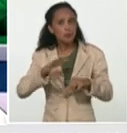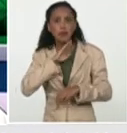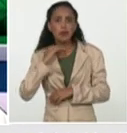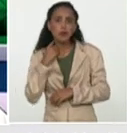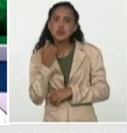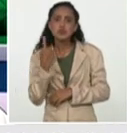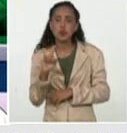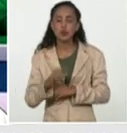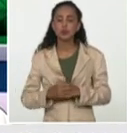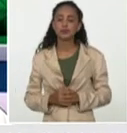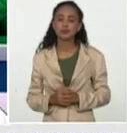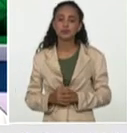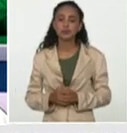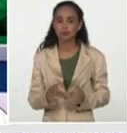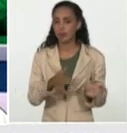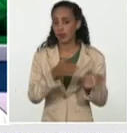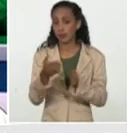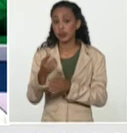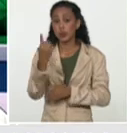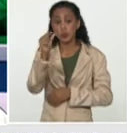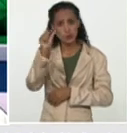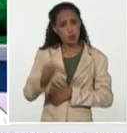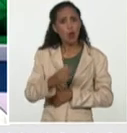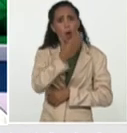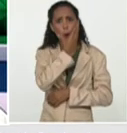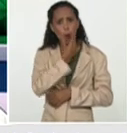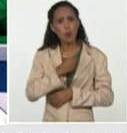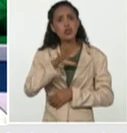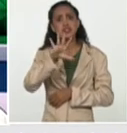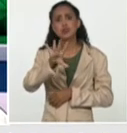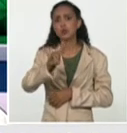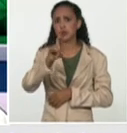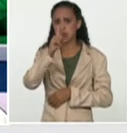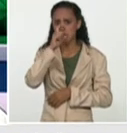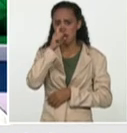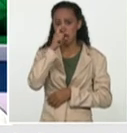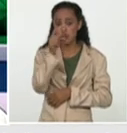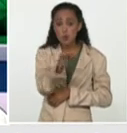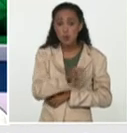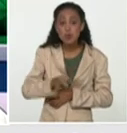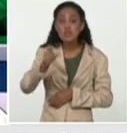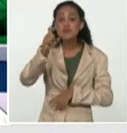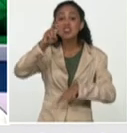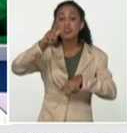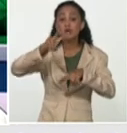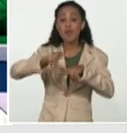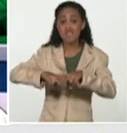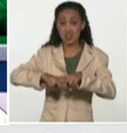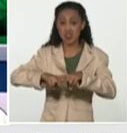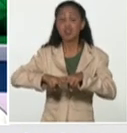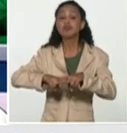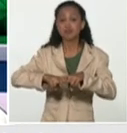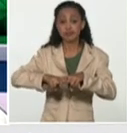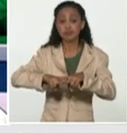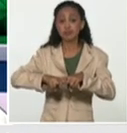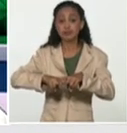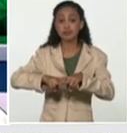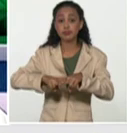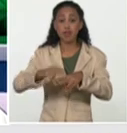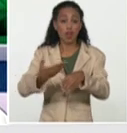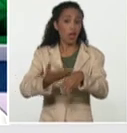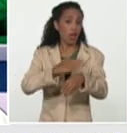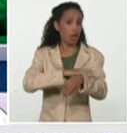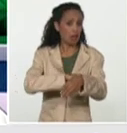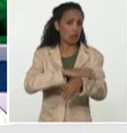joven, 59 años de edad, del municipio Centro Habana, que solo como antecedente